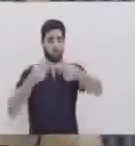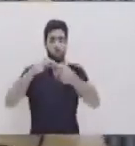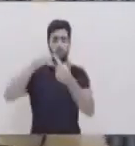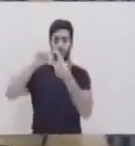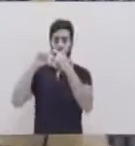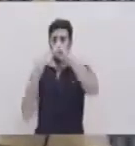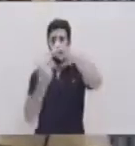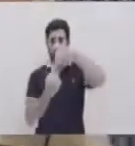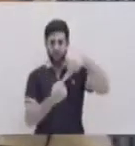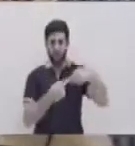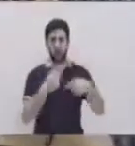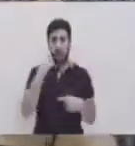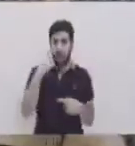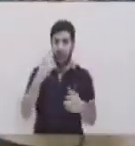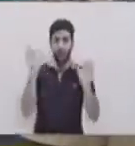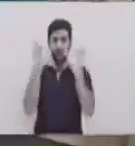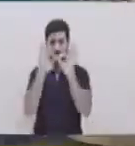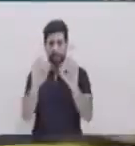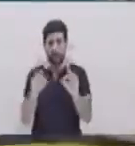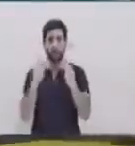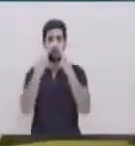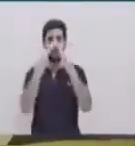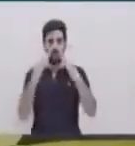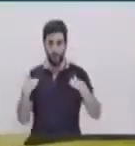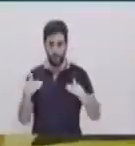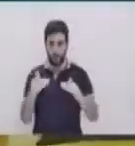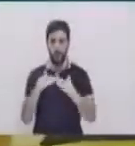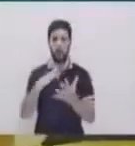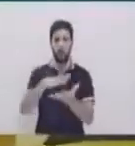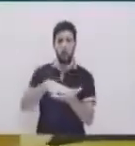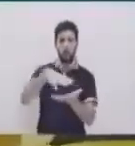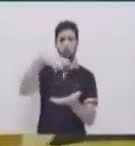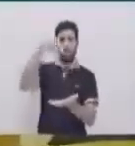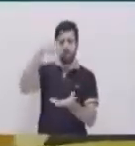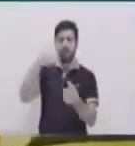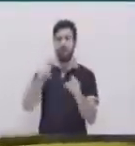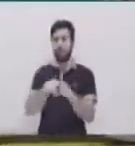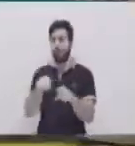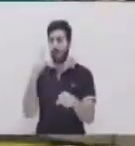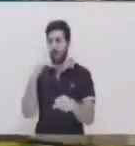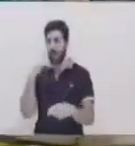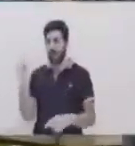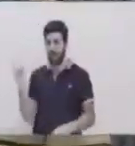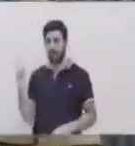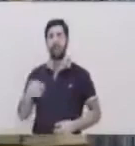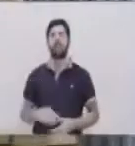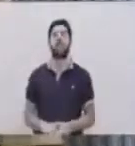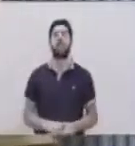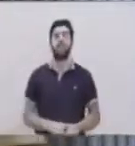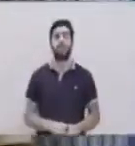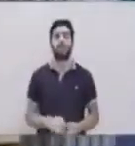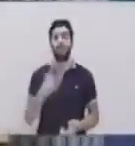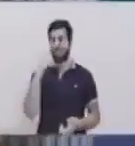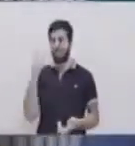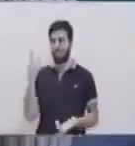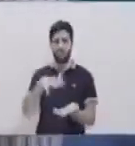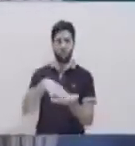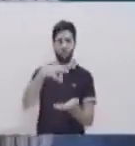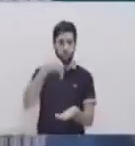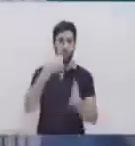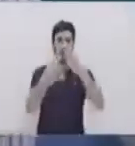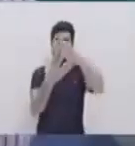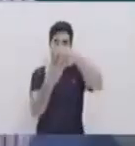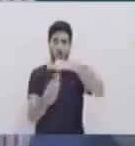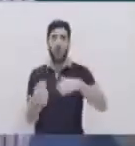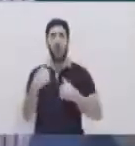empezar a formar en la parte inferior esta figura y en la parte superior esta otra figura. ¿Sí?